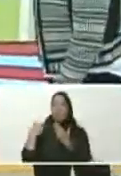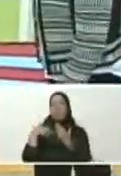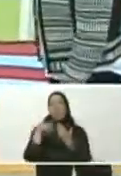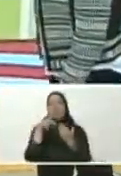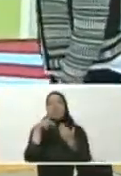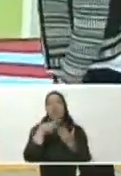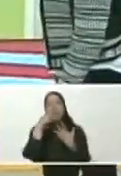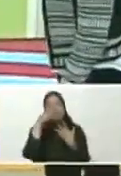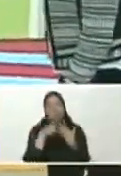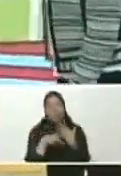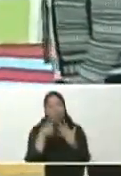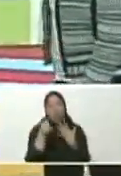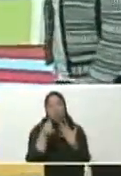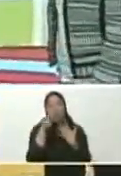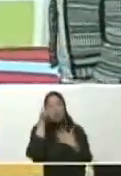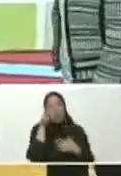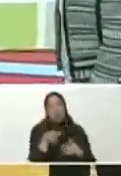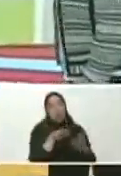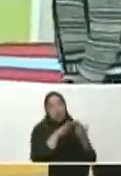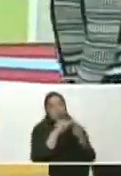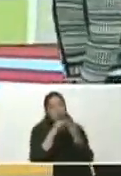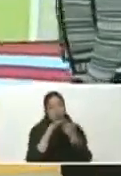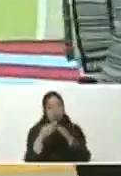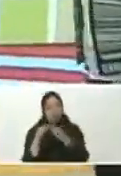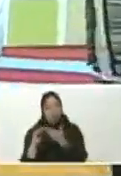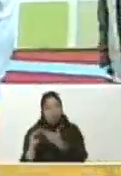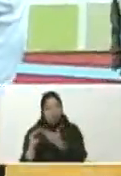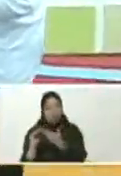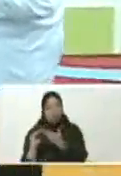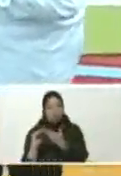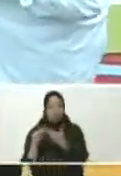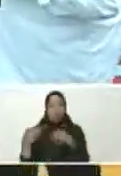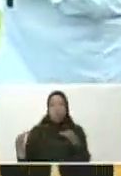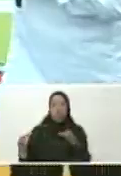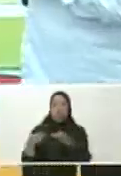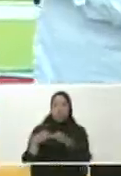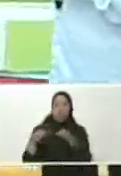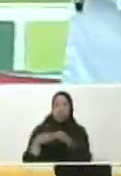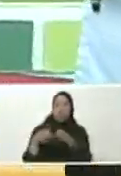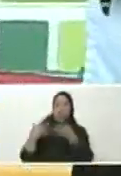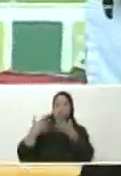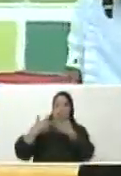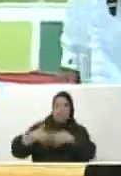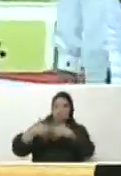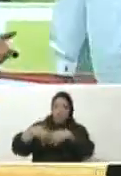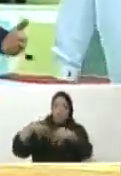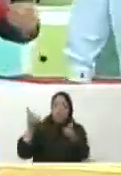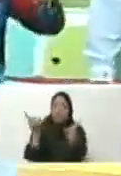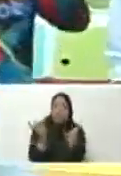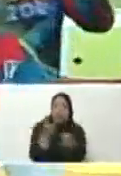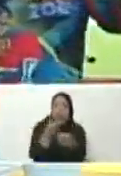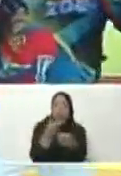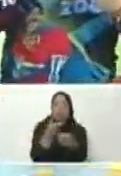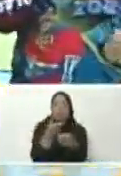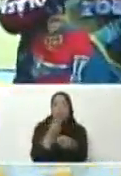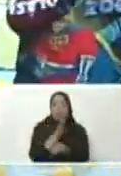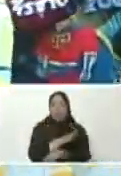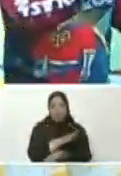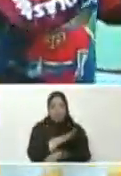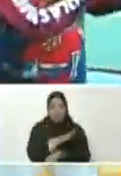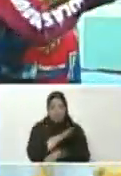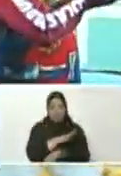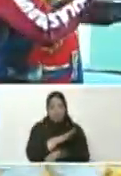una propuesta del Poder Popular. Una microplanta de llenado de gas, presidente, que nos va a